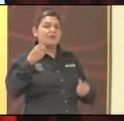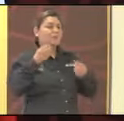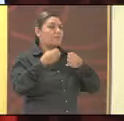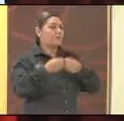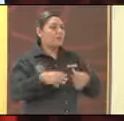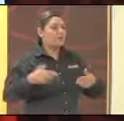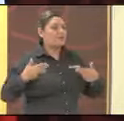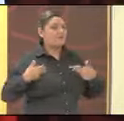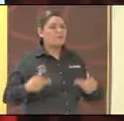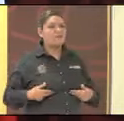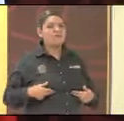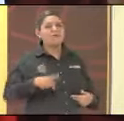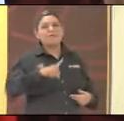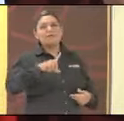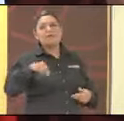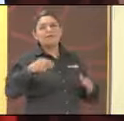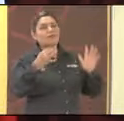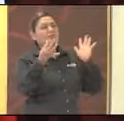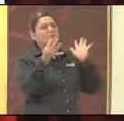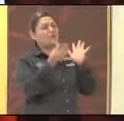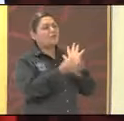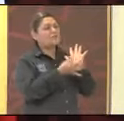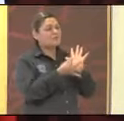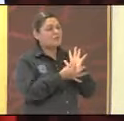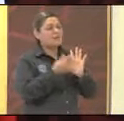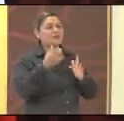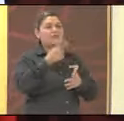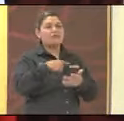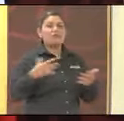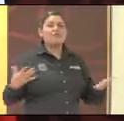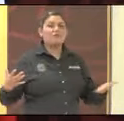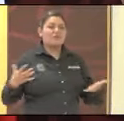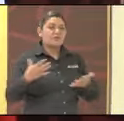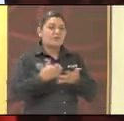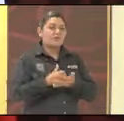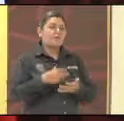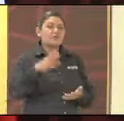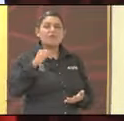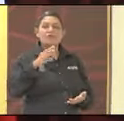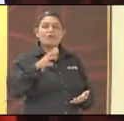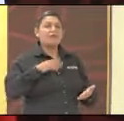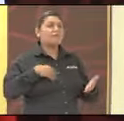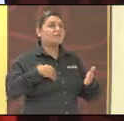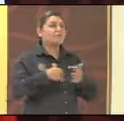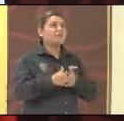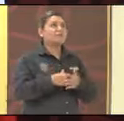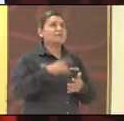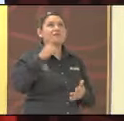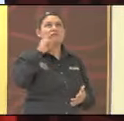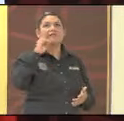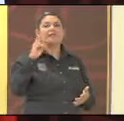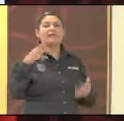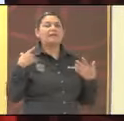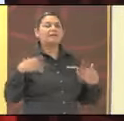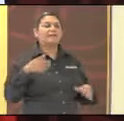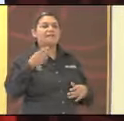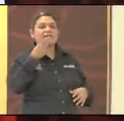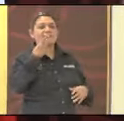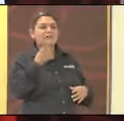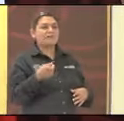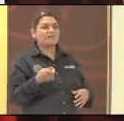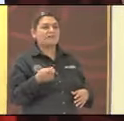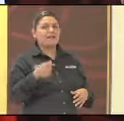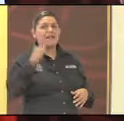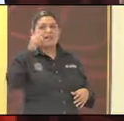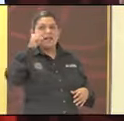humanas. Lo demás, los fierros se recuperan y tampoco hay contingencia ambiental, como lo quisieron aparentar.